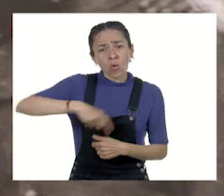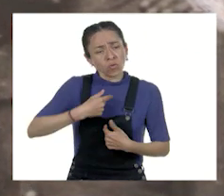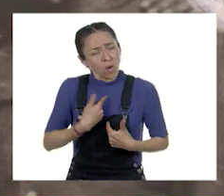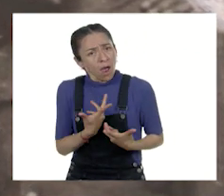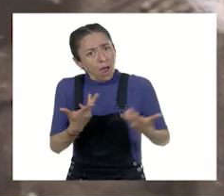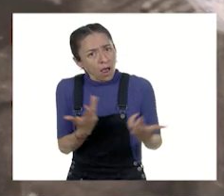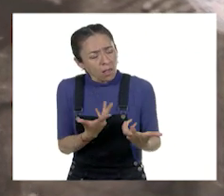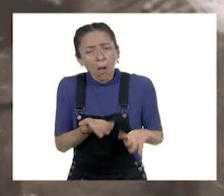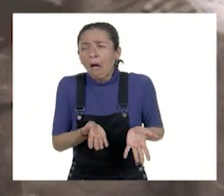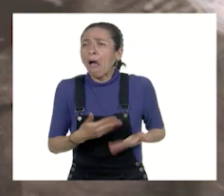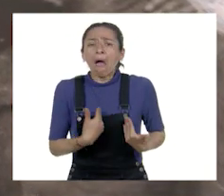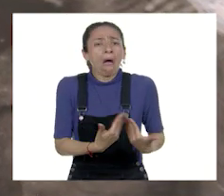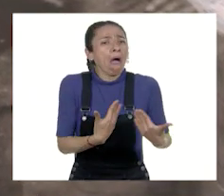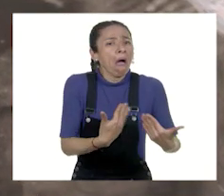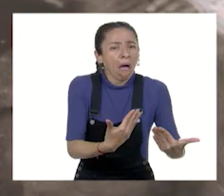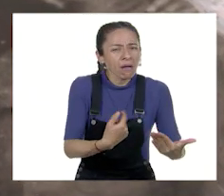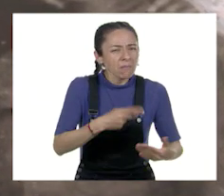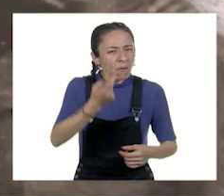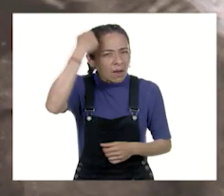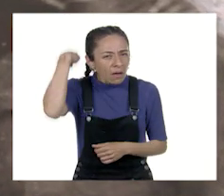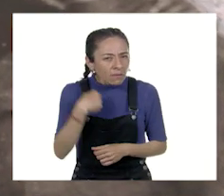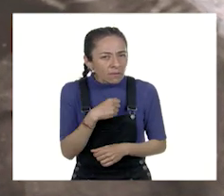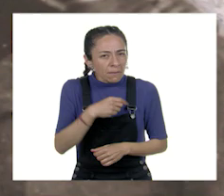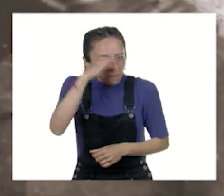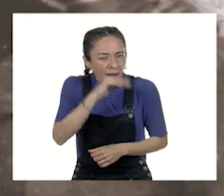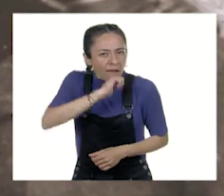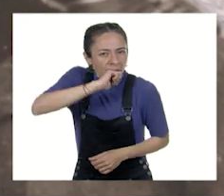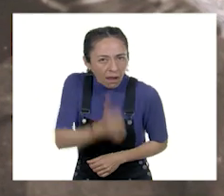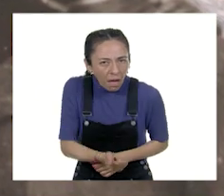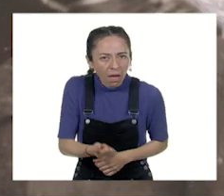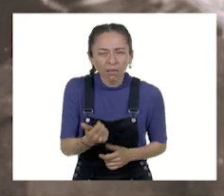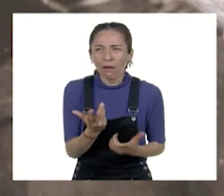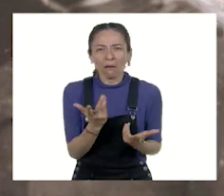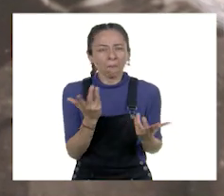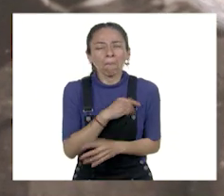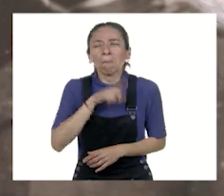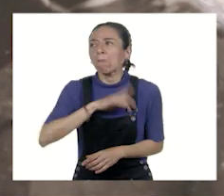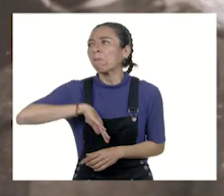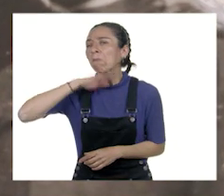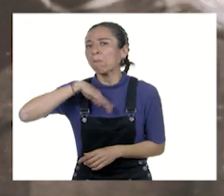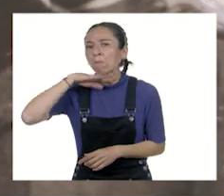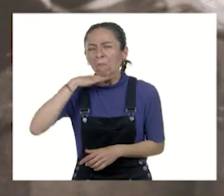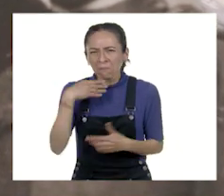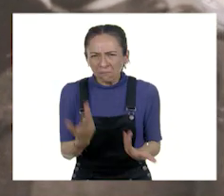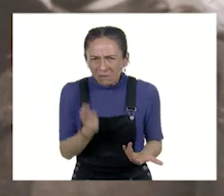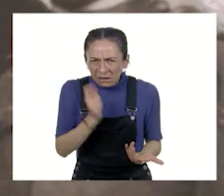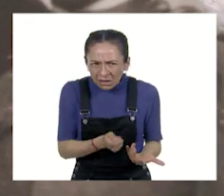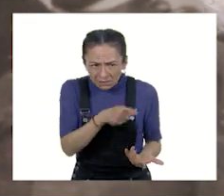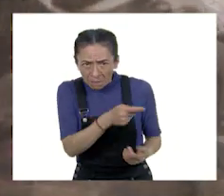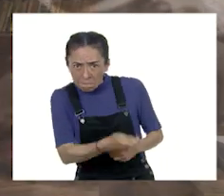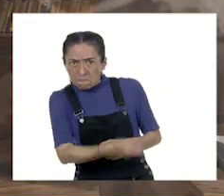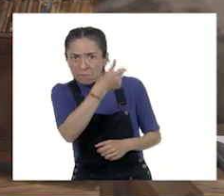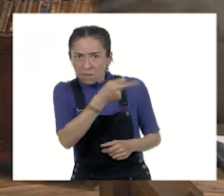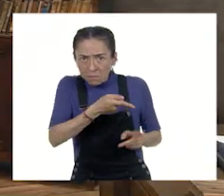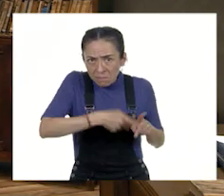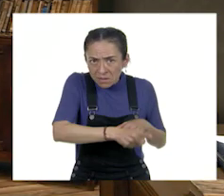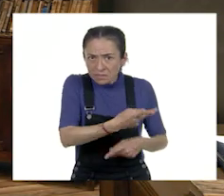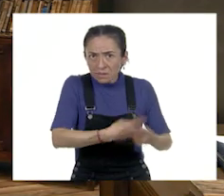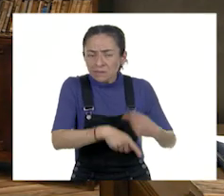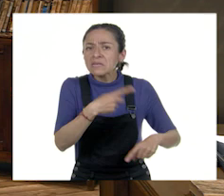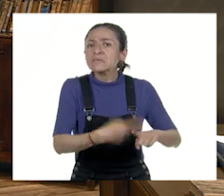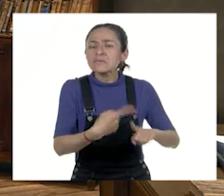una manera inconsciente, de una manera irreflexiva, ante el parecer de la primera jefatura. Eso sonaba